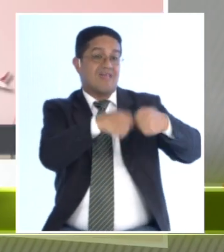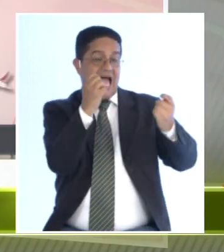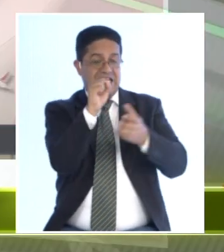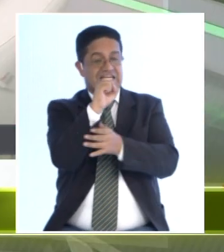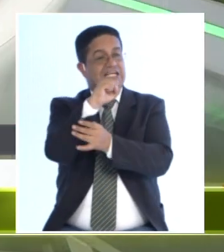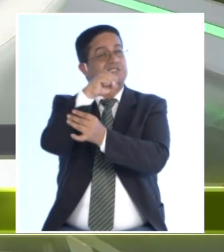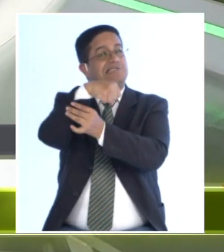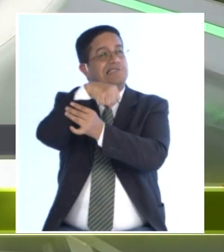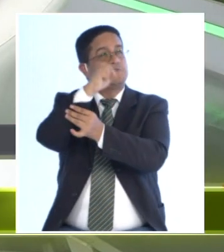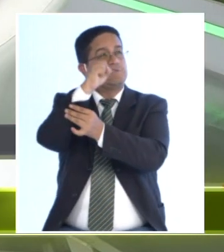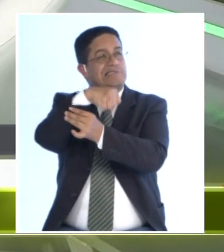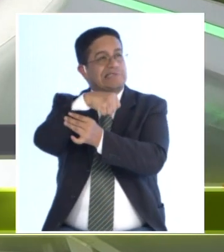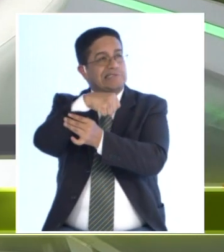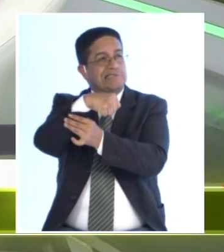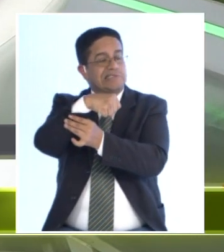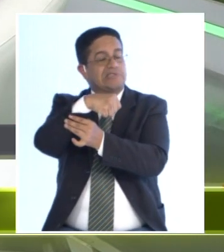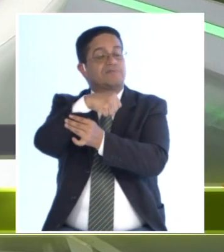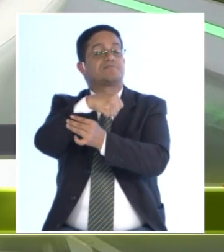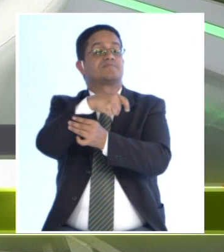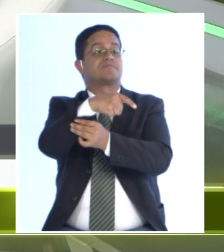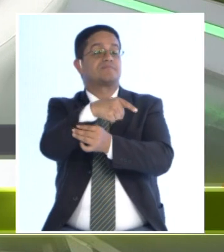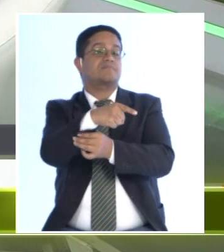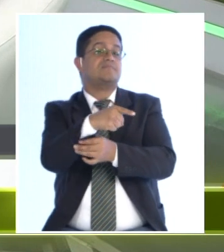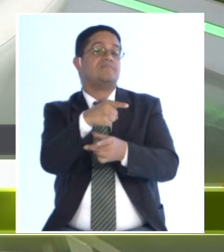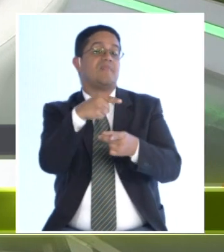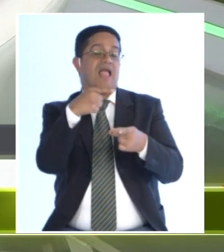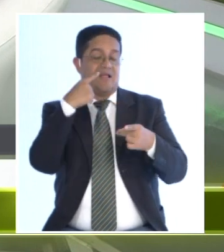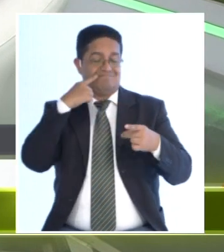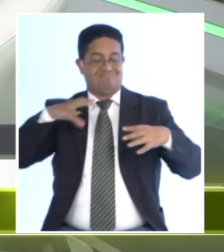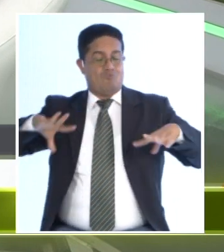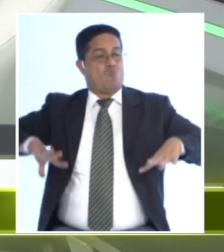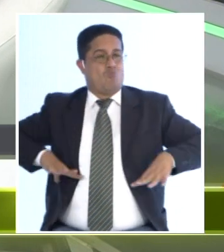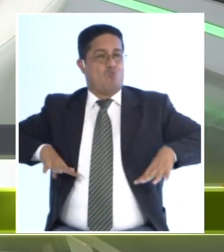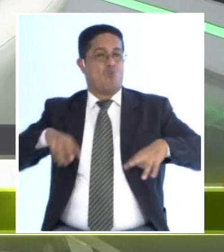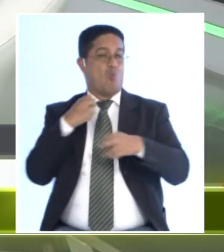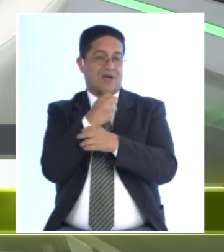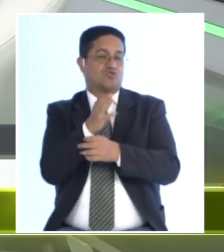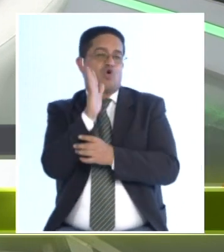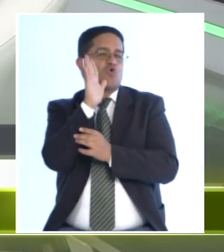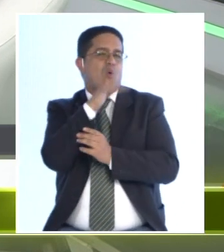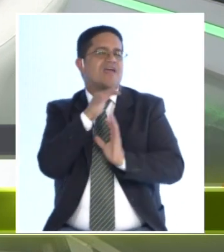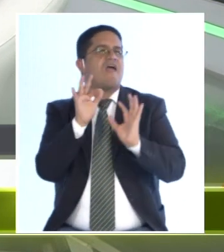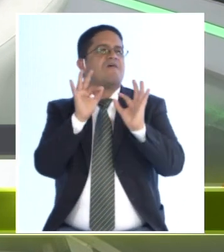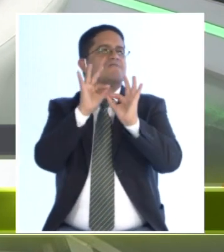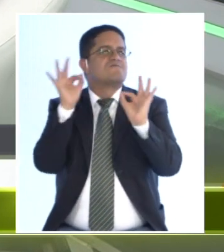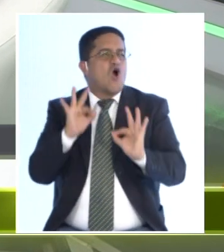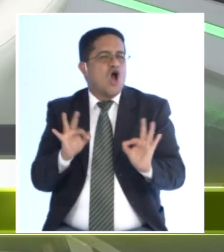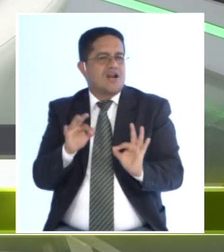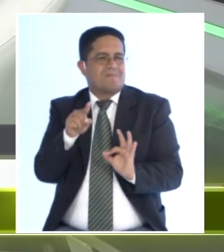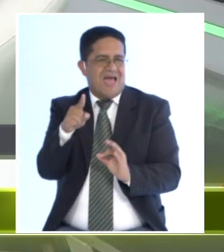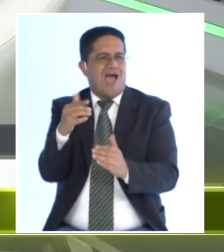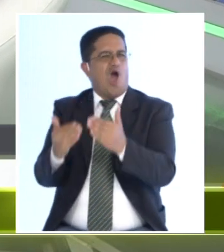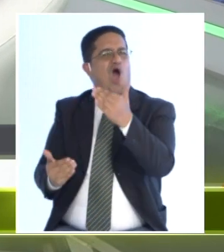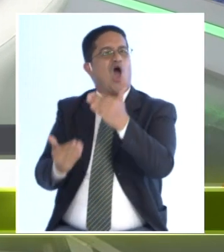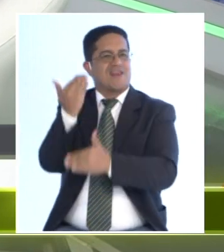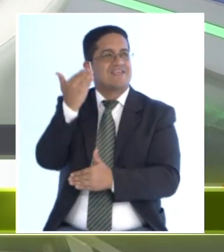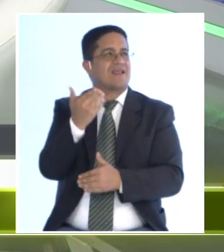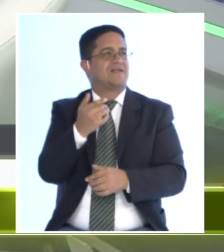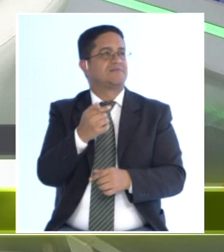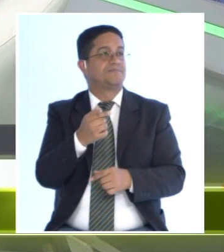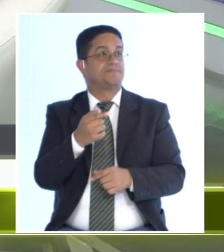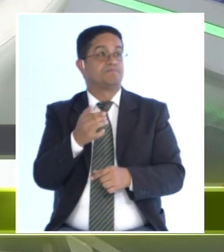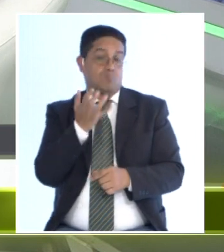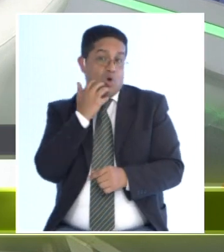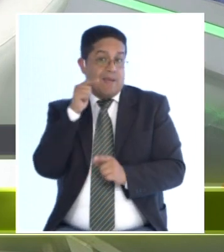es decir, llegue a un punto donde esta parte ya no tiene la forma original, Eso es ahí está deformado. aquí